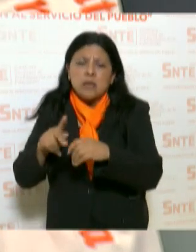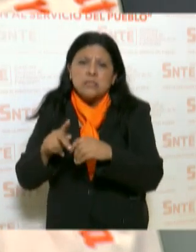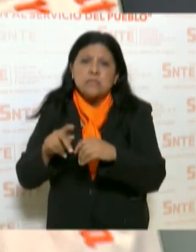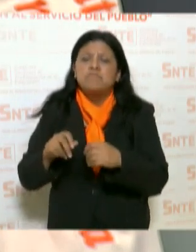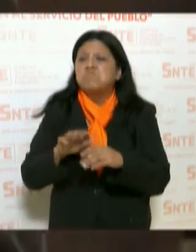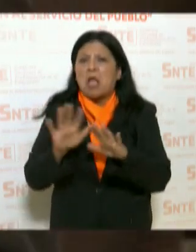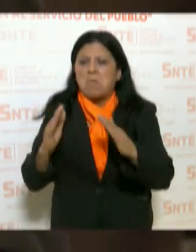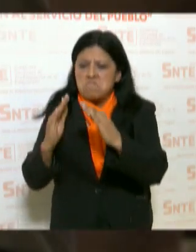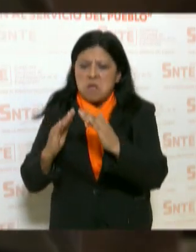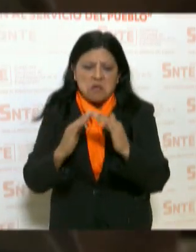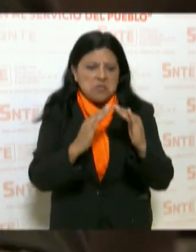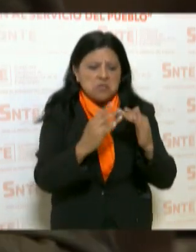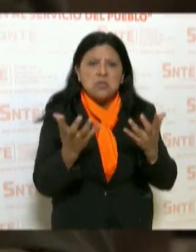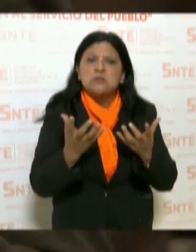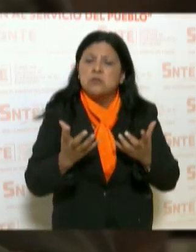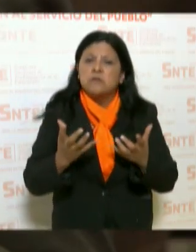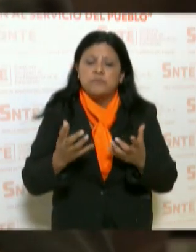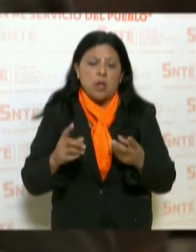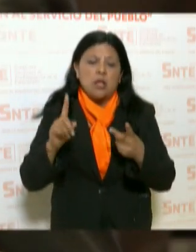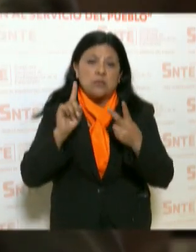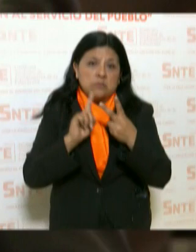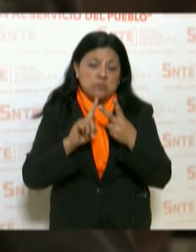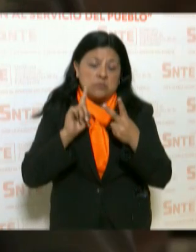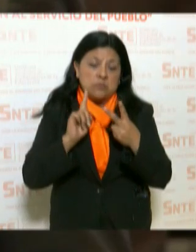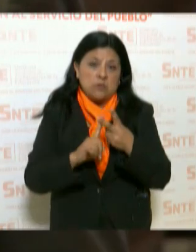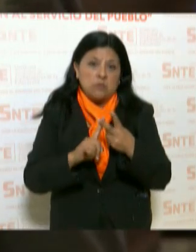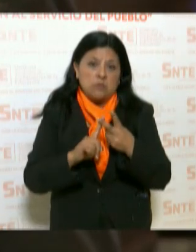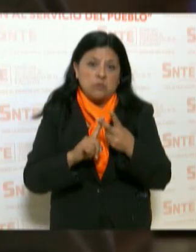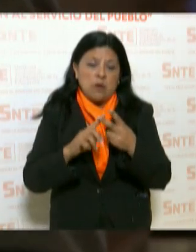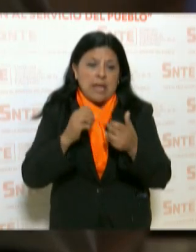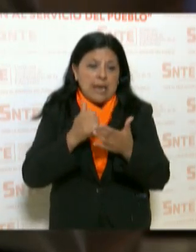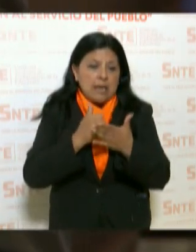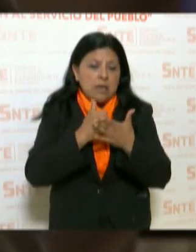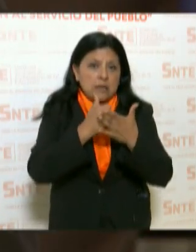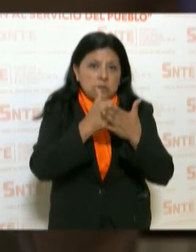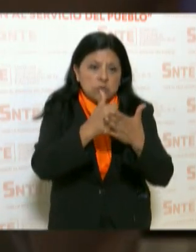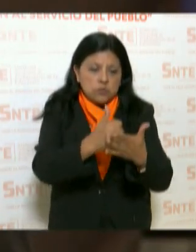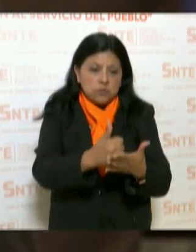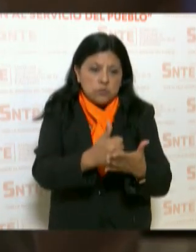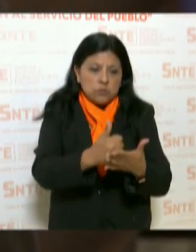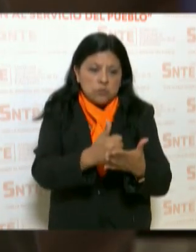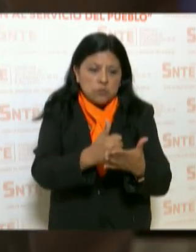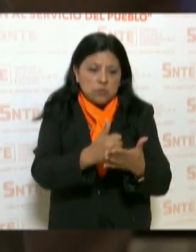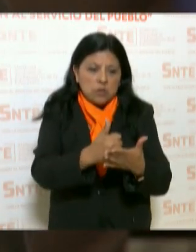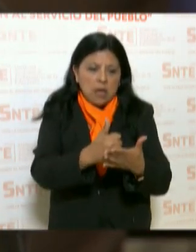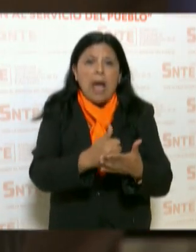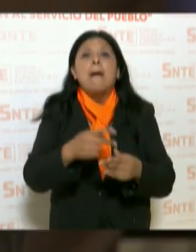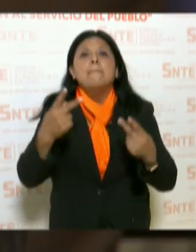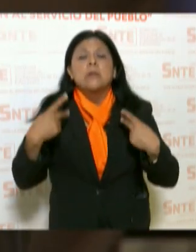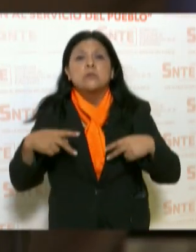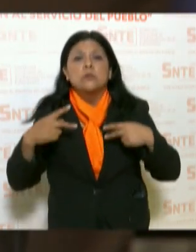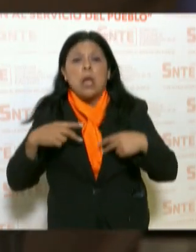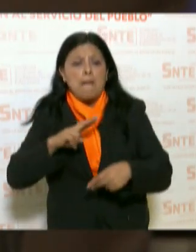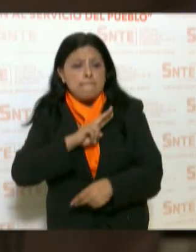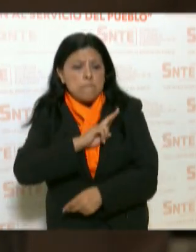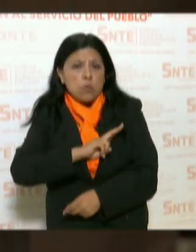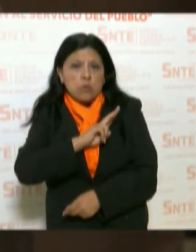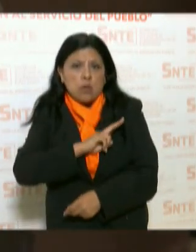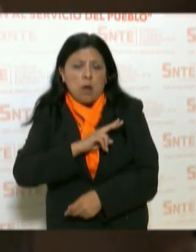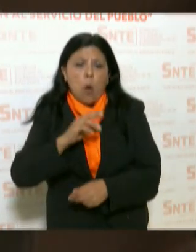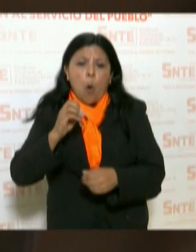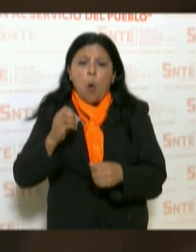Segundo, se creó un fideicomiso para apoyar a viudas y a huérfanos, porque en